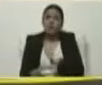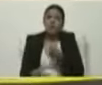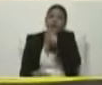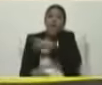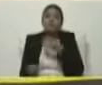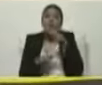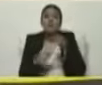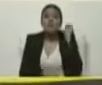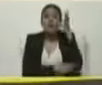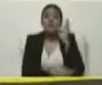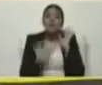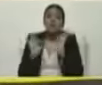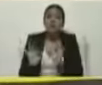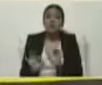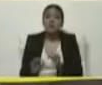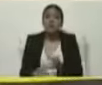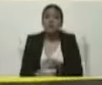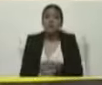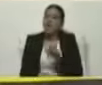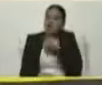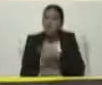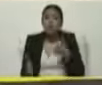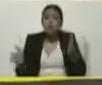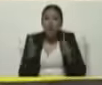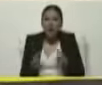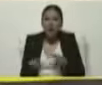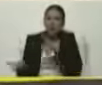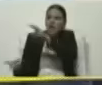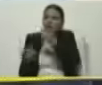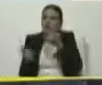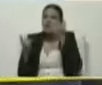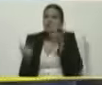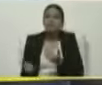de ellos, ganamos y cobramos.